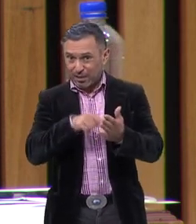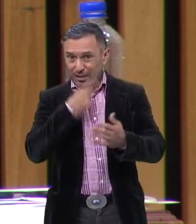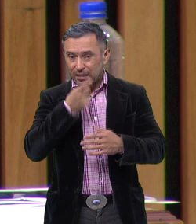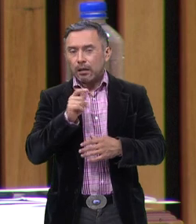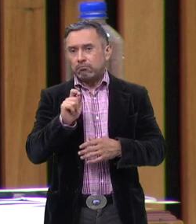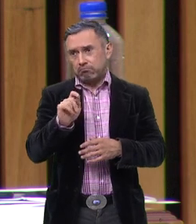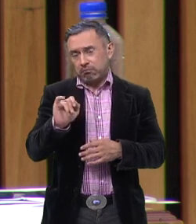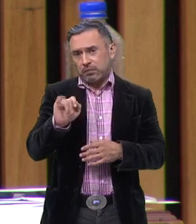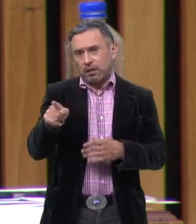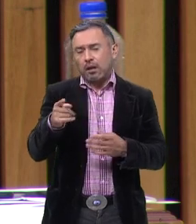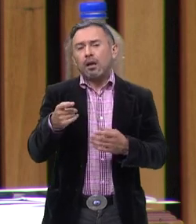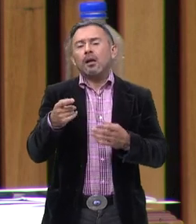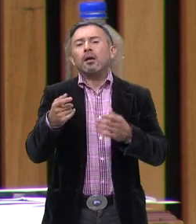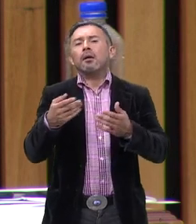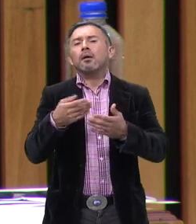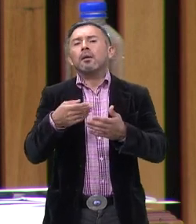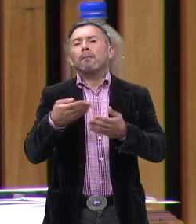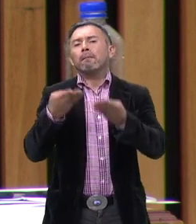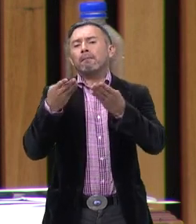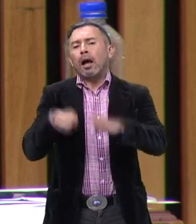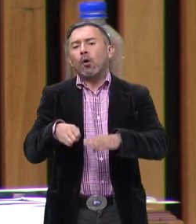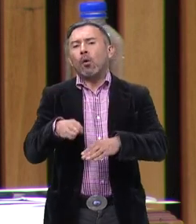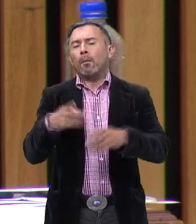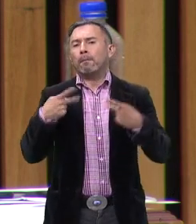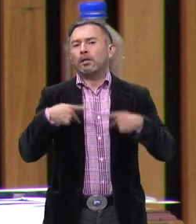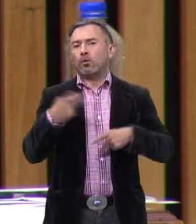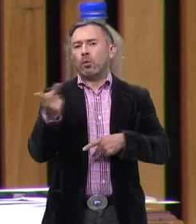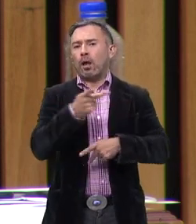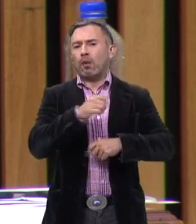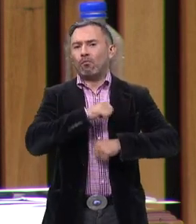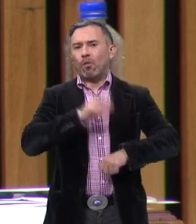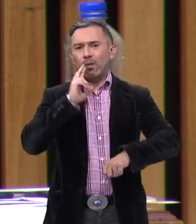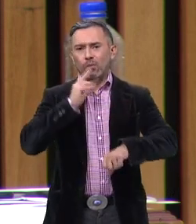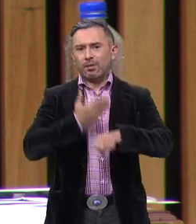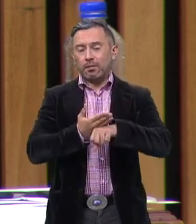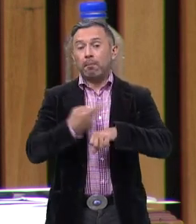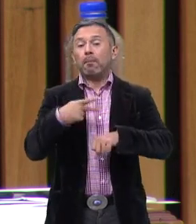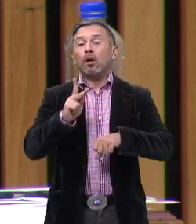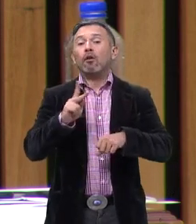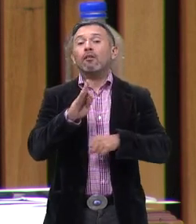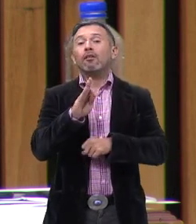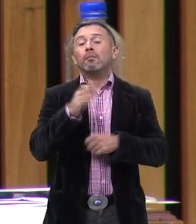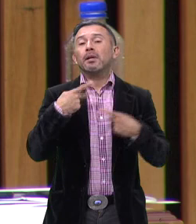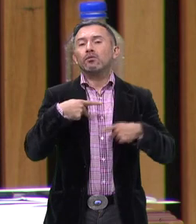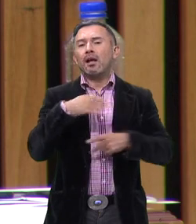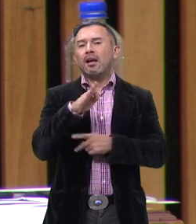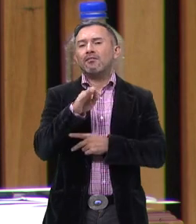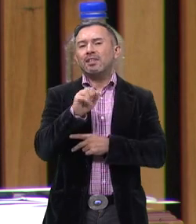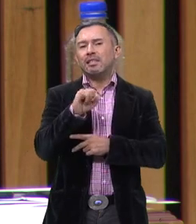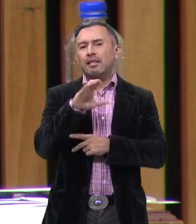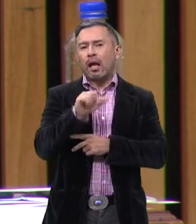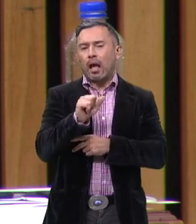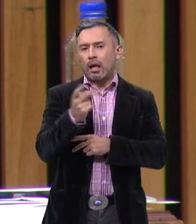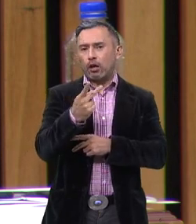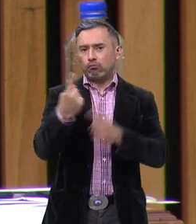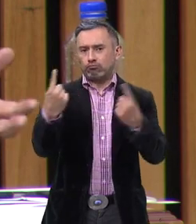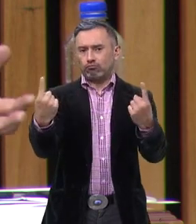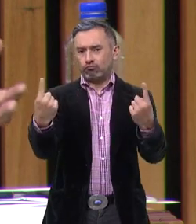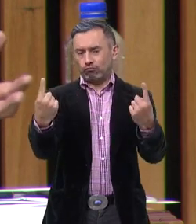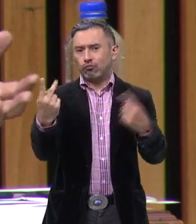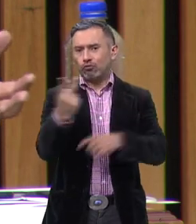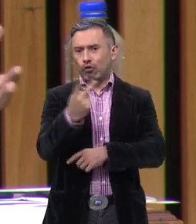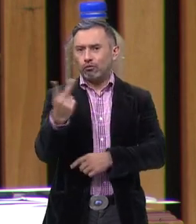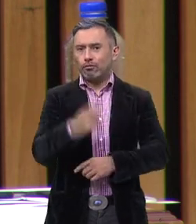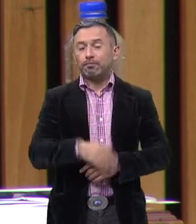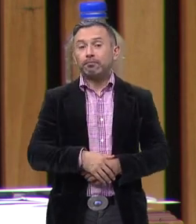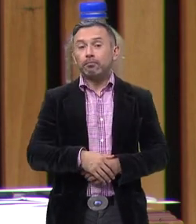mancomunada pero entre dos personas físicas En todo caso cuando una